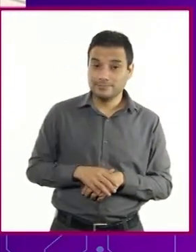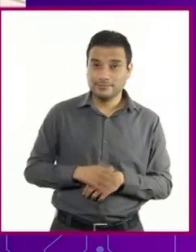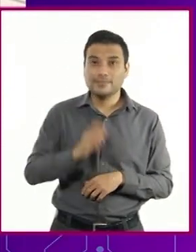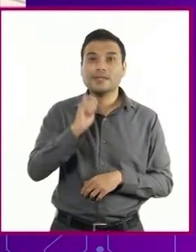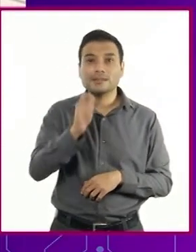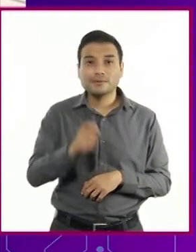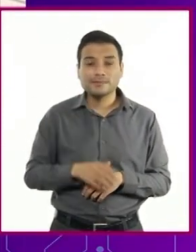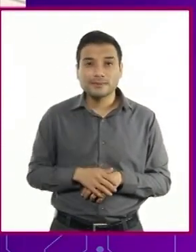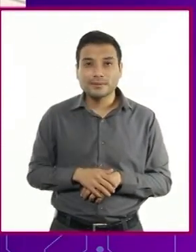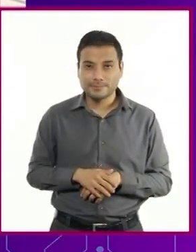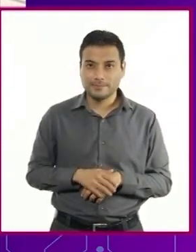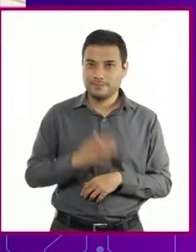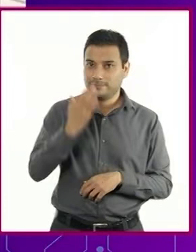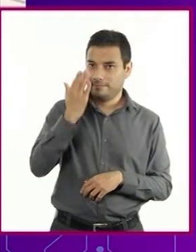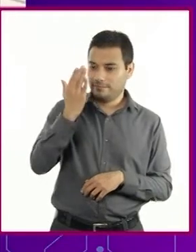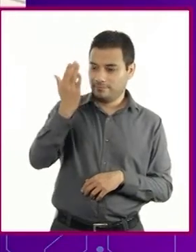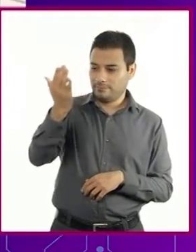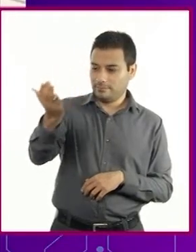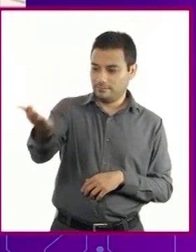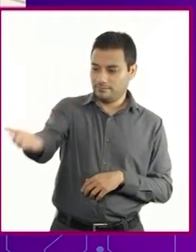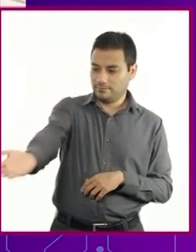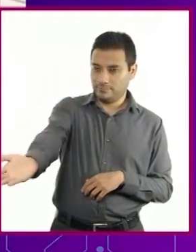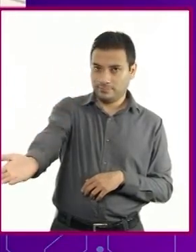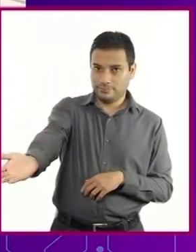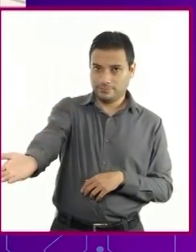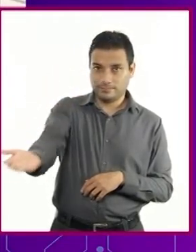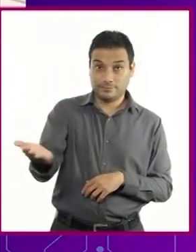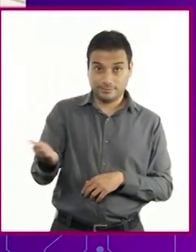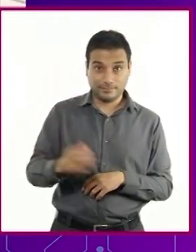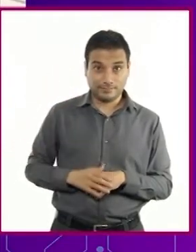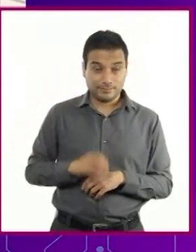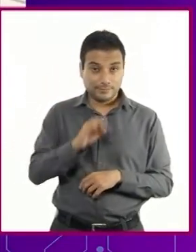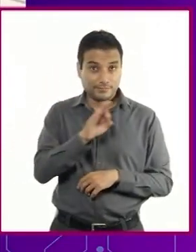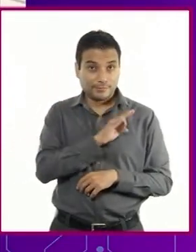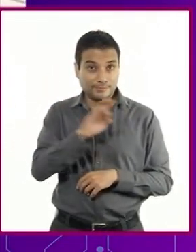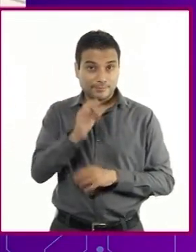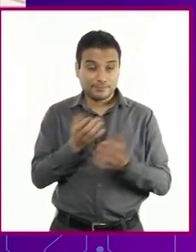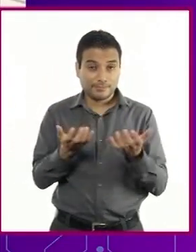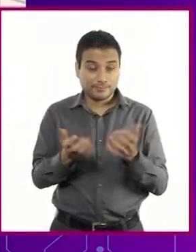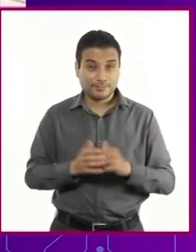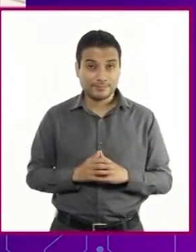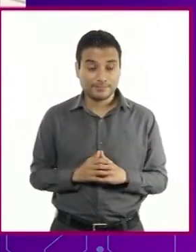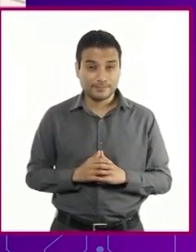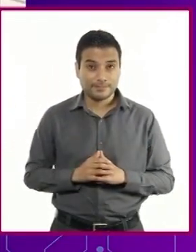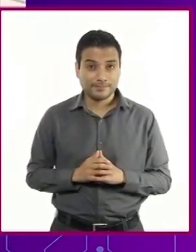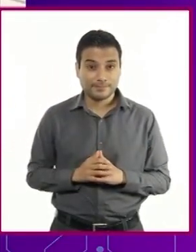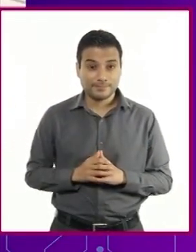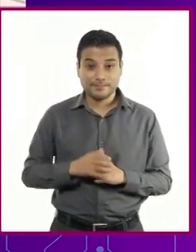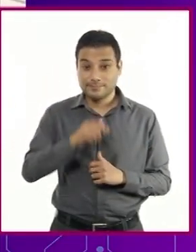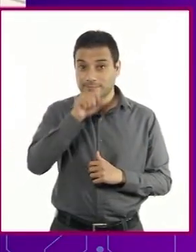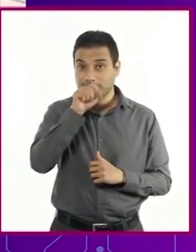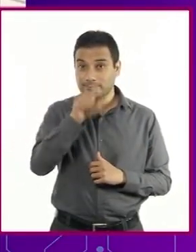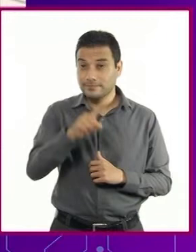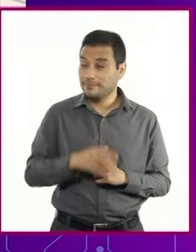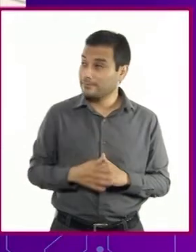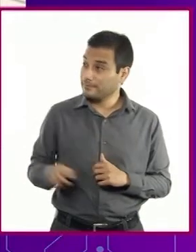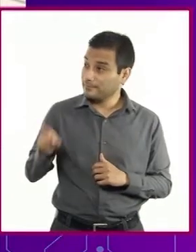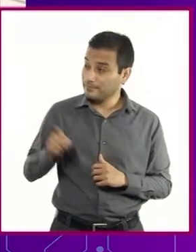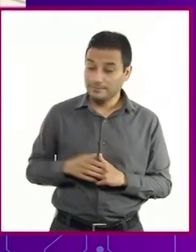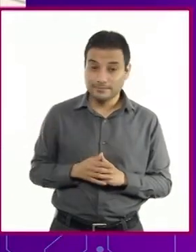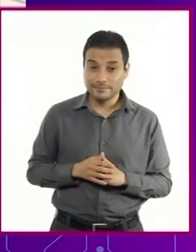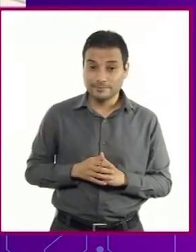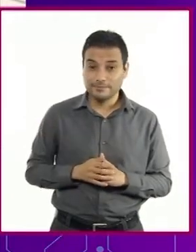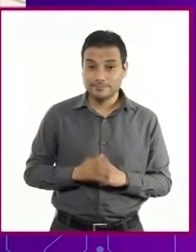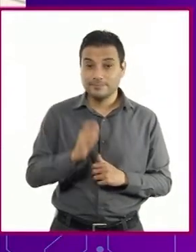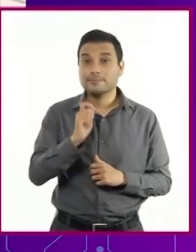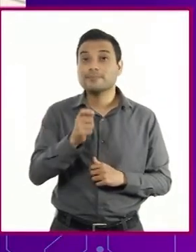lo contrario a lo anterior, esto es, el ángulo se amplía. La abducción, donde el